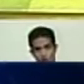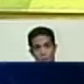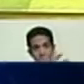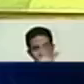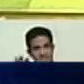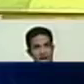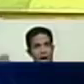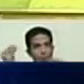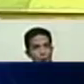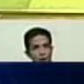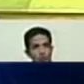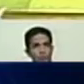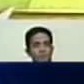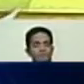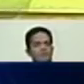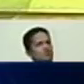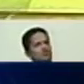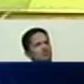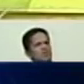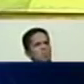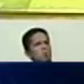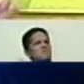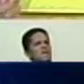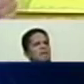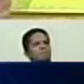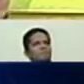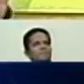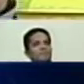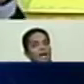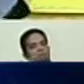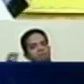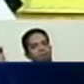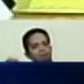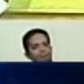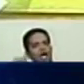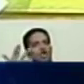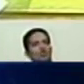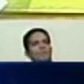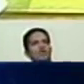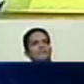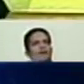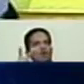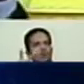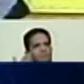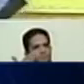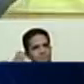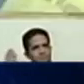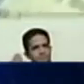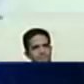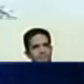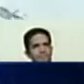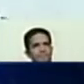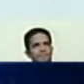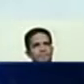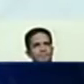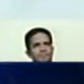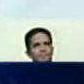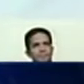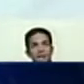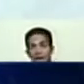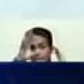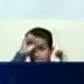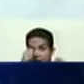¿A qué estábamos respondiendo nosotros? A esta nota número 62, fíjense, de la Embajada de